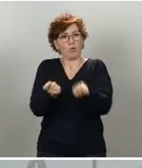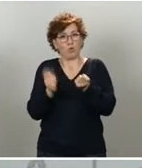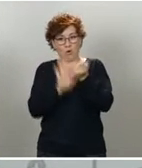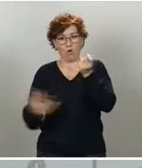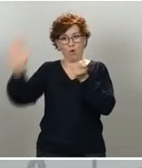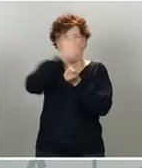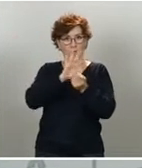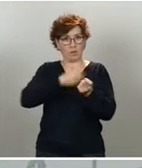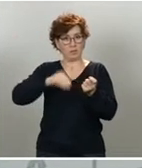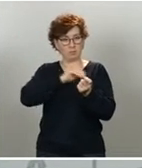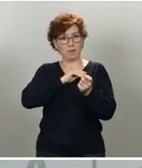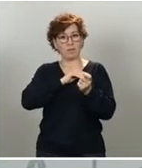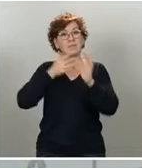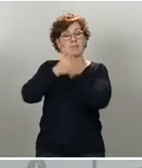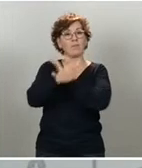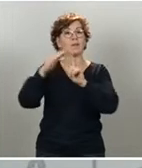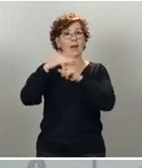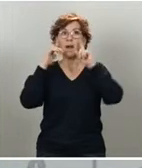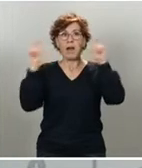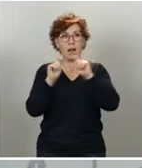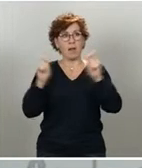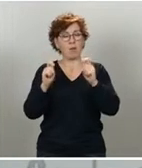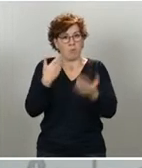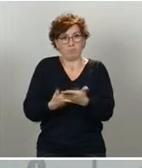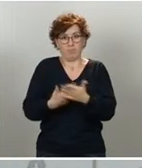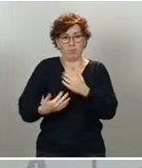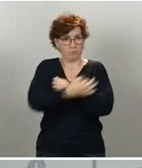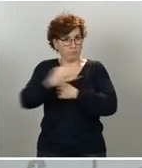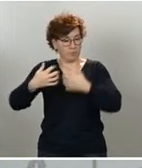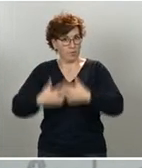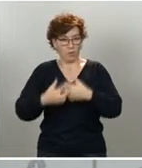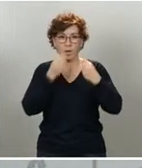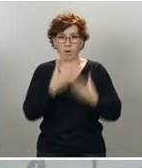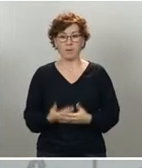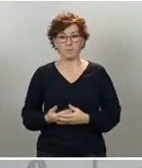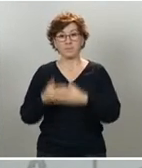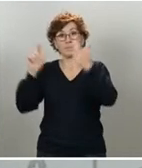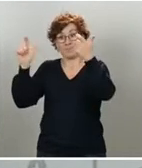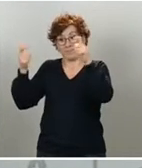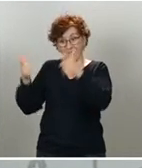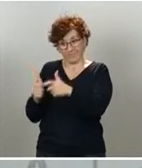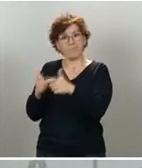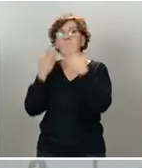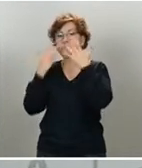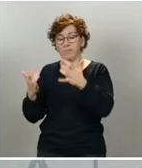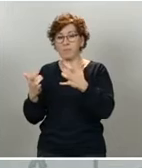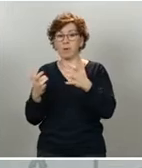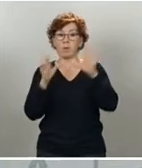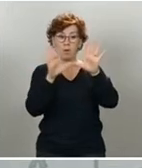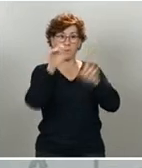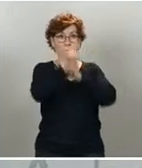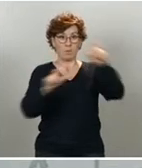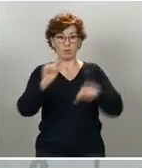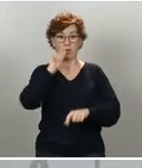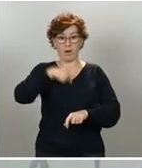funciona. Mientras los contagios descienden, 6 de cada 10 personas contagiadas se están